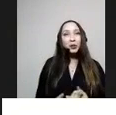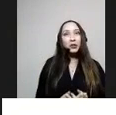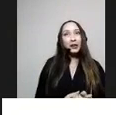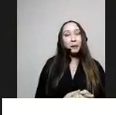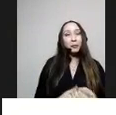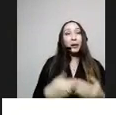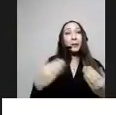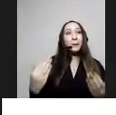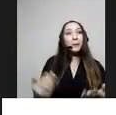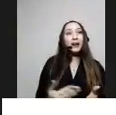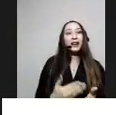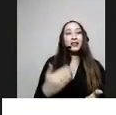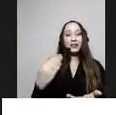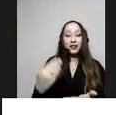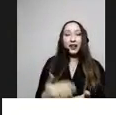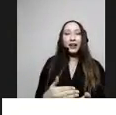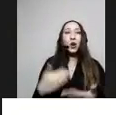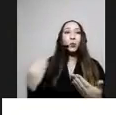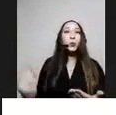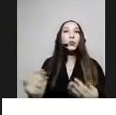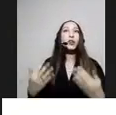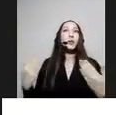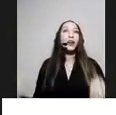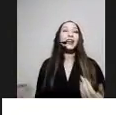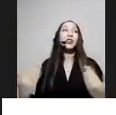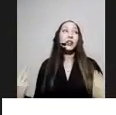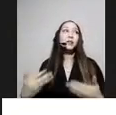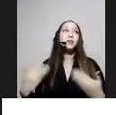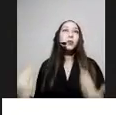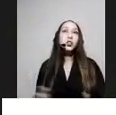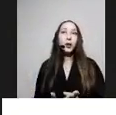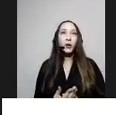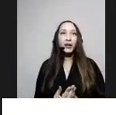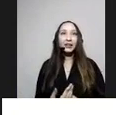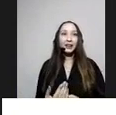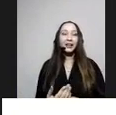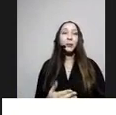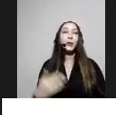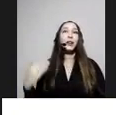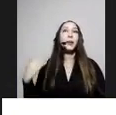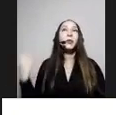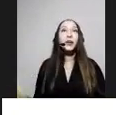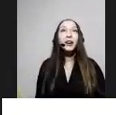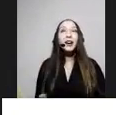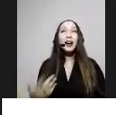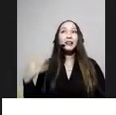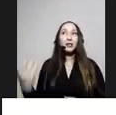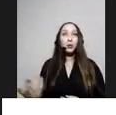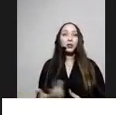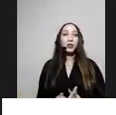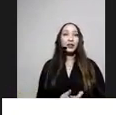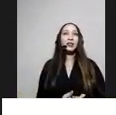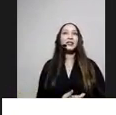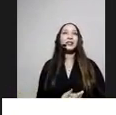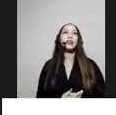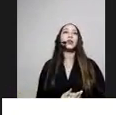inteligencia emocional para llegar a un punto de poder gestionar mucho mejor el estrés y poder responder ante